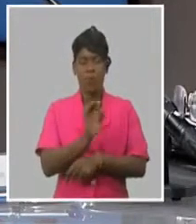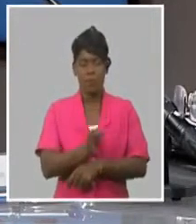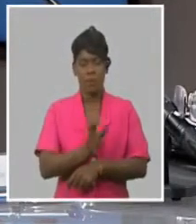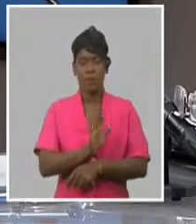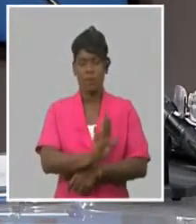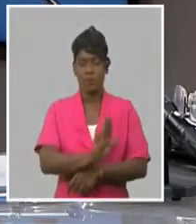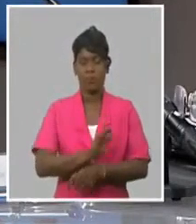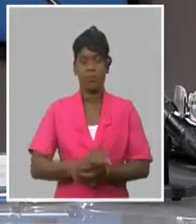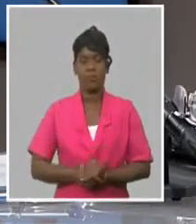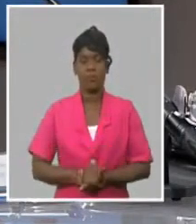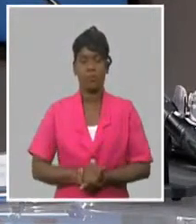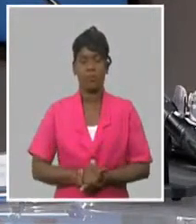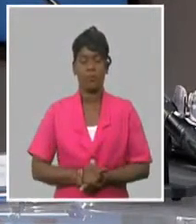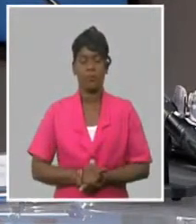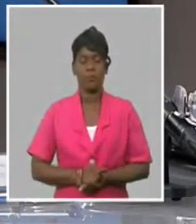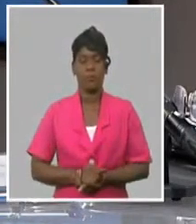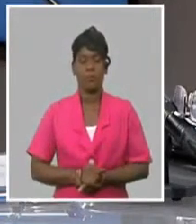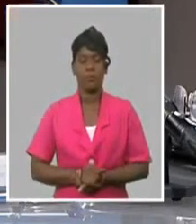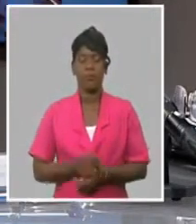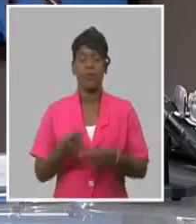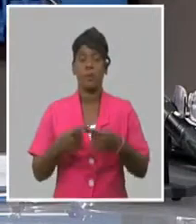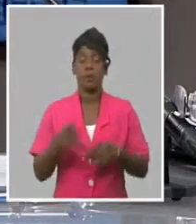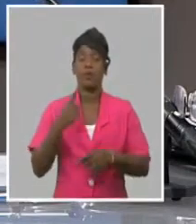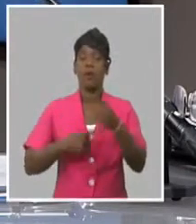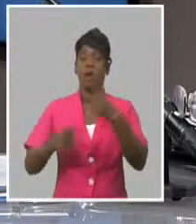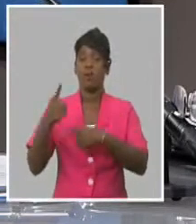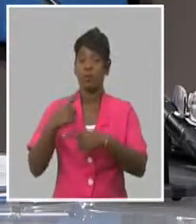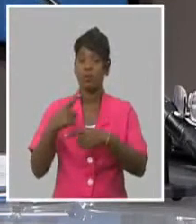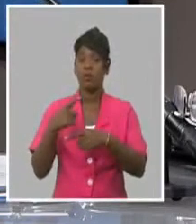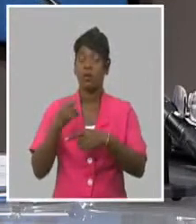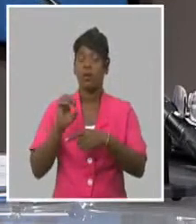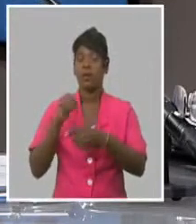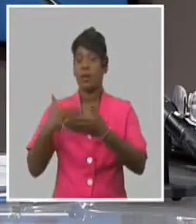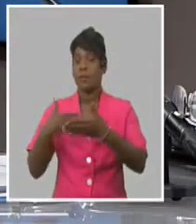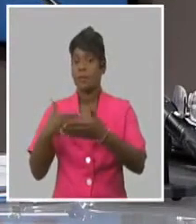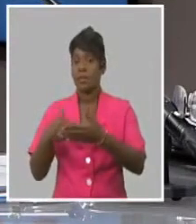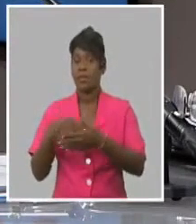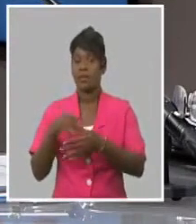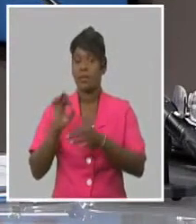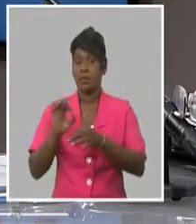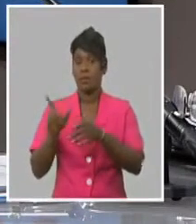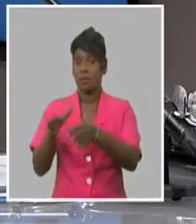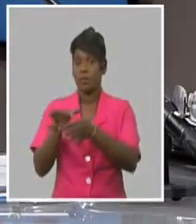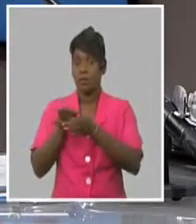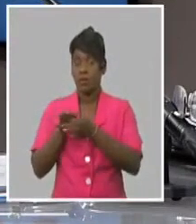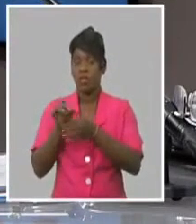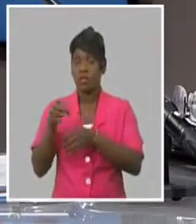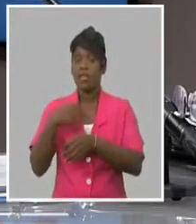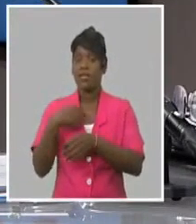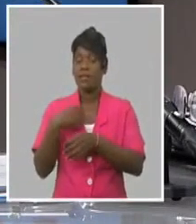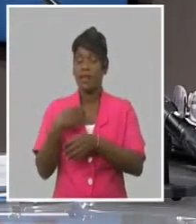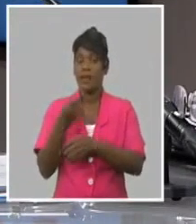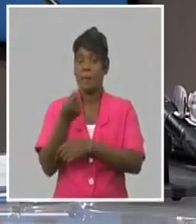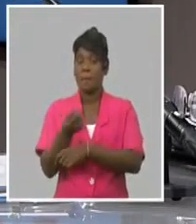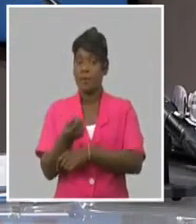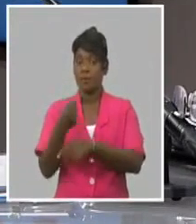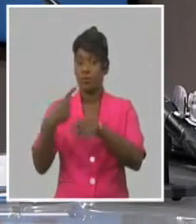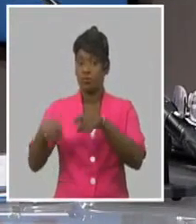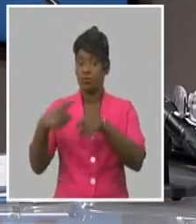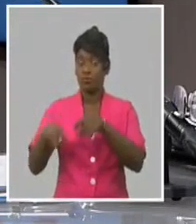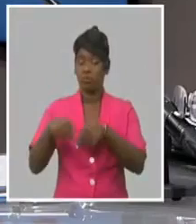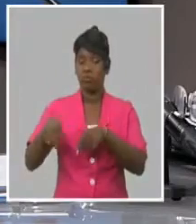Entonces, algunos de esos productos minoristas que van a tener precios centralizados,